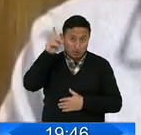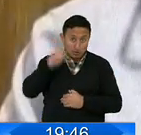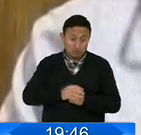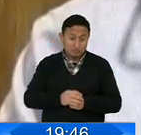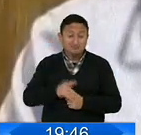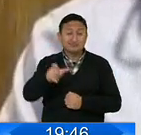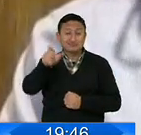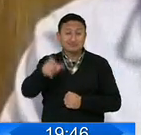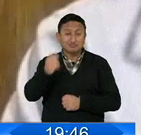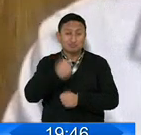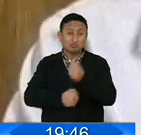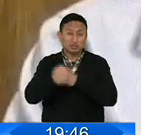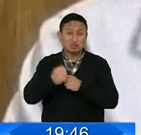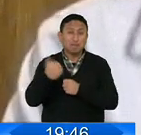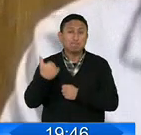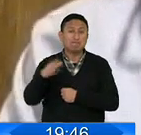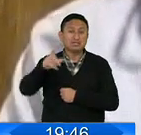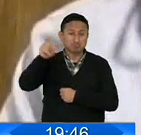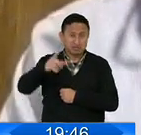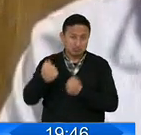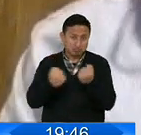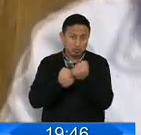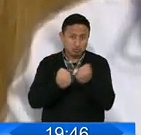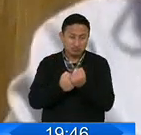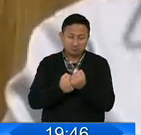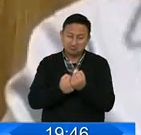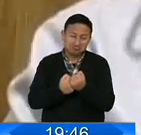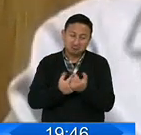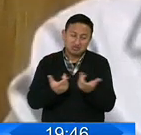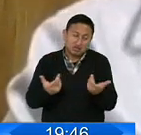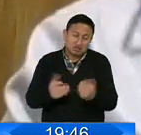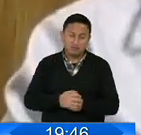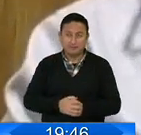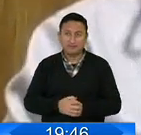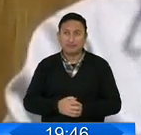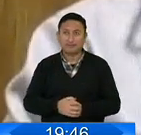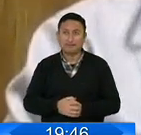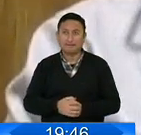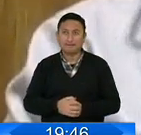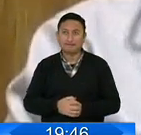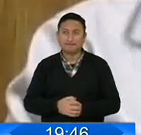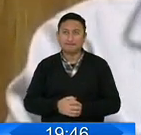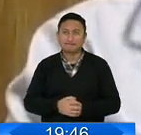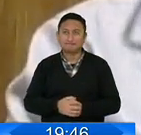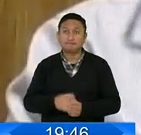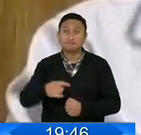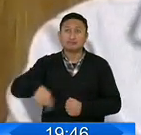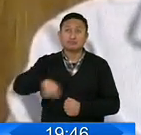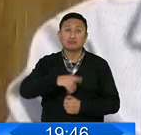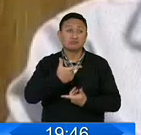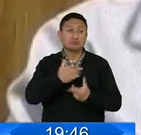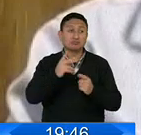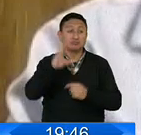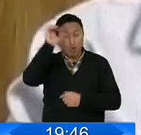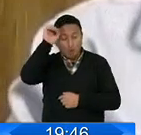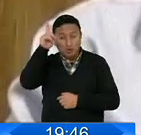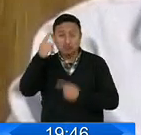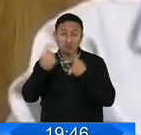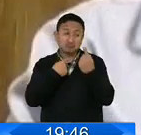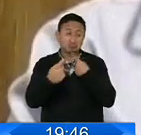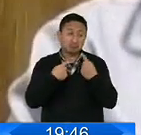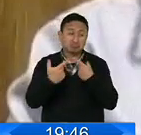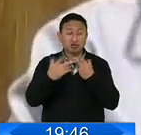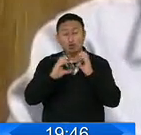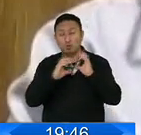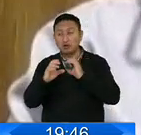últimos años, mayor incidencia en la decisión de los electores, más allá de que los medios opinemos, los analistas hablemos, Twitter se entiende,